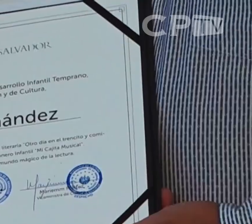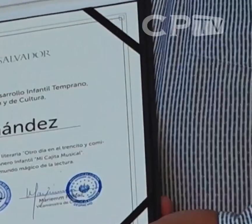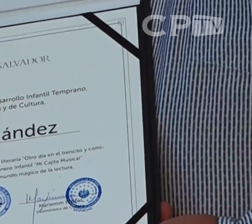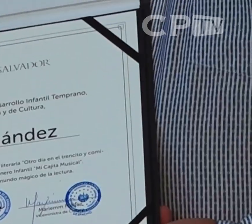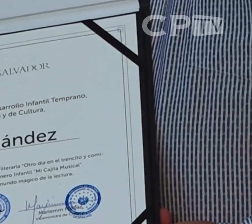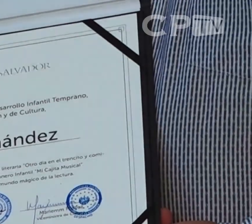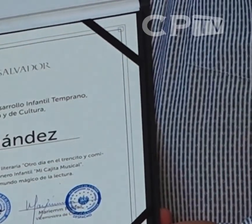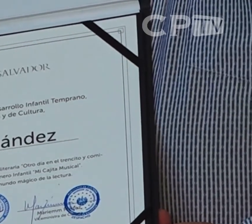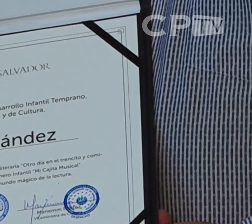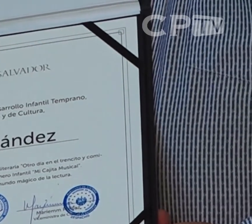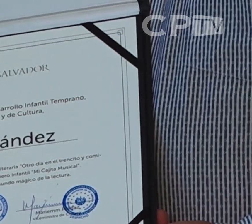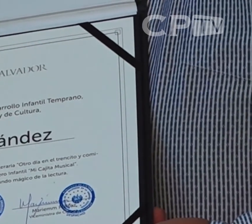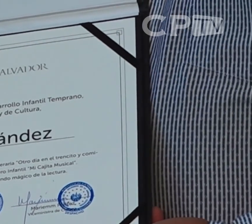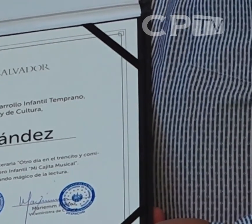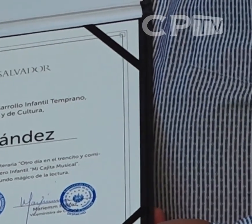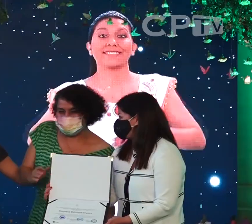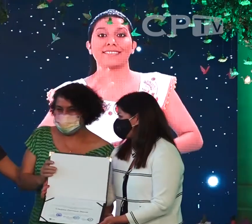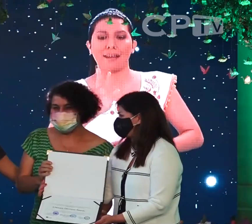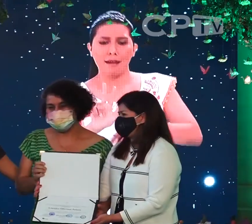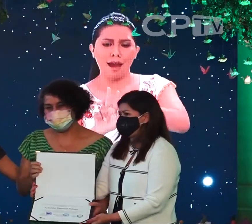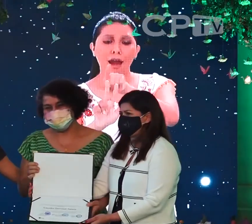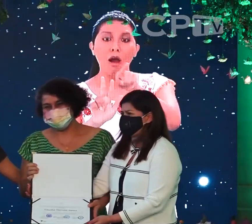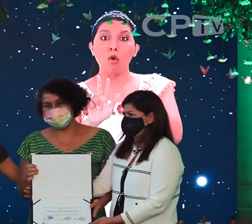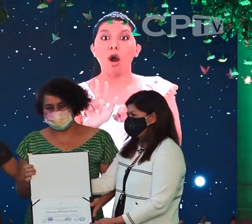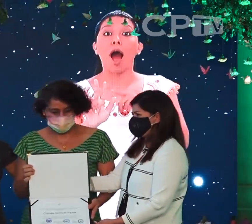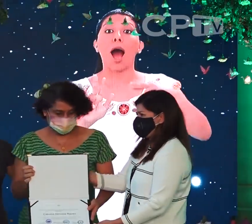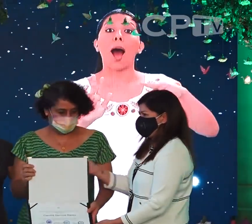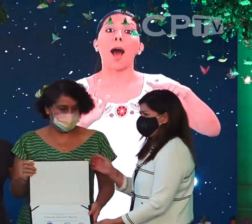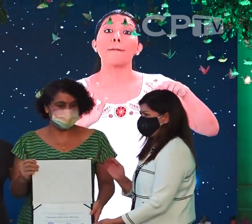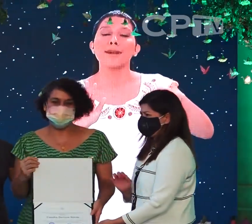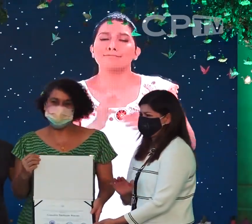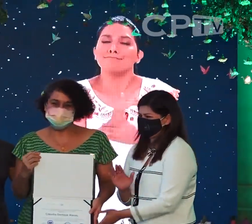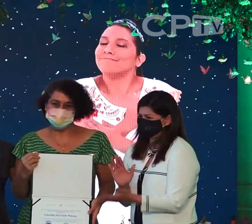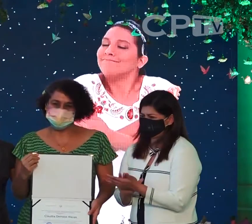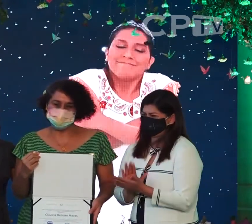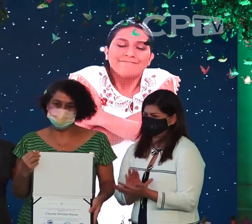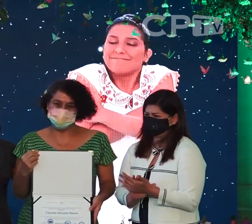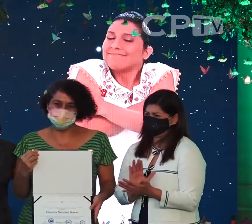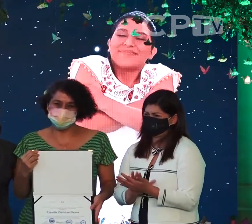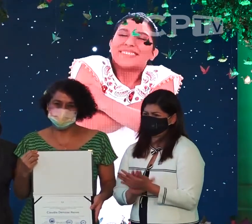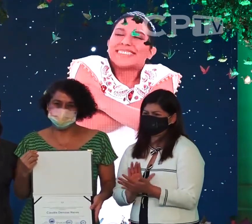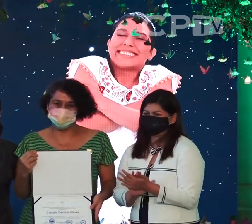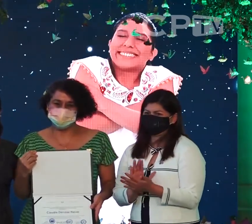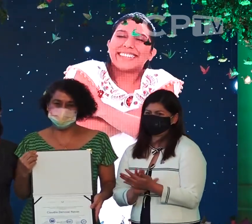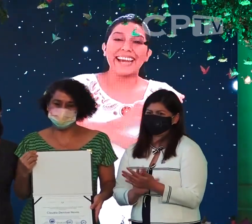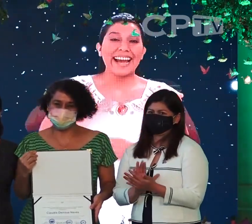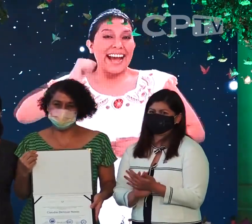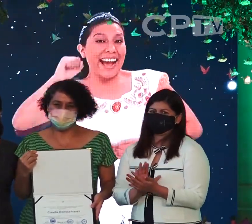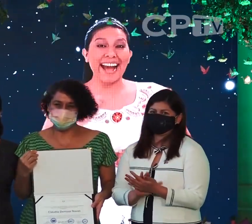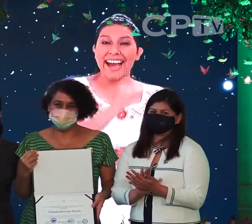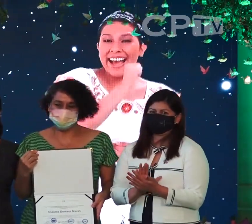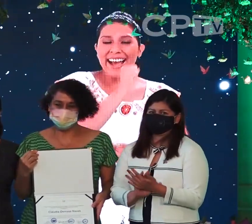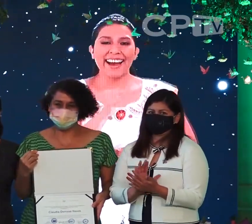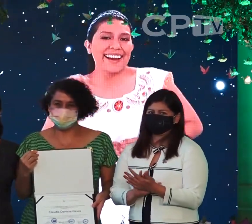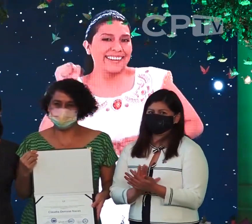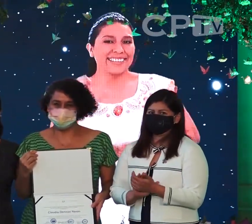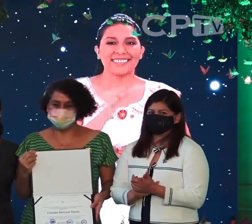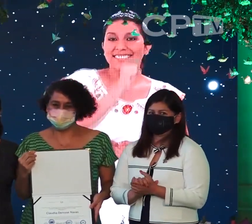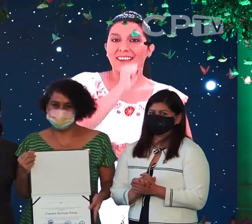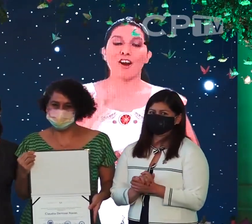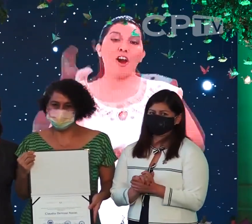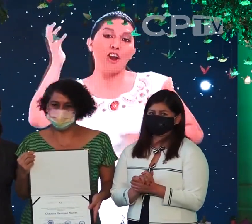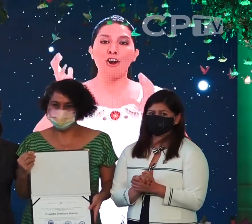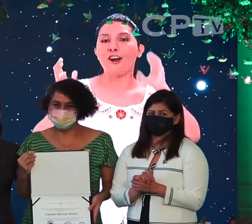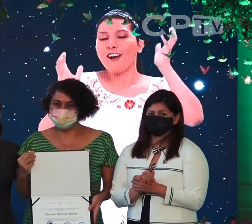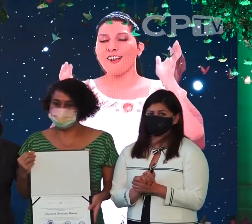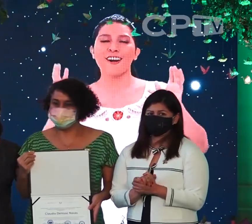educación parvularia del país, sepan que cada palabra que han escrito permanecerá para siempre en cada niño que